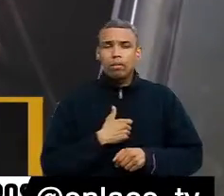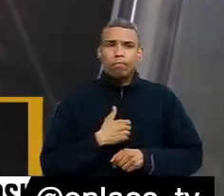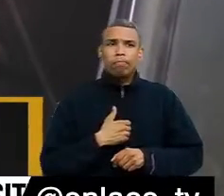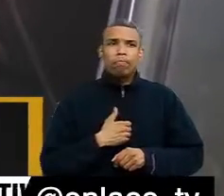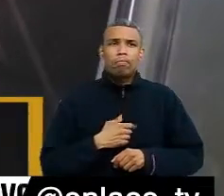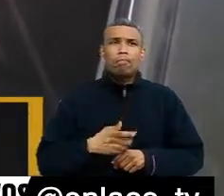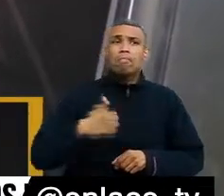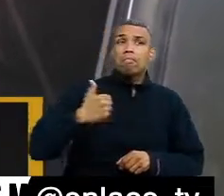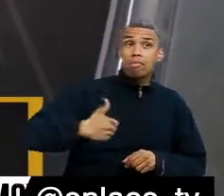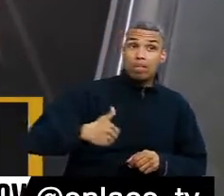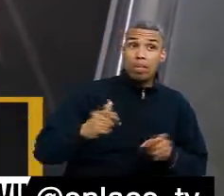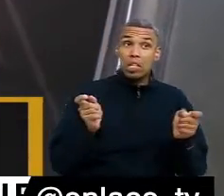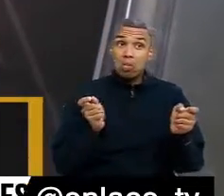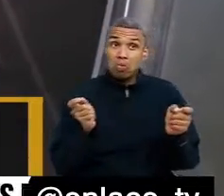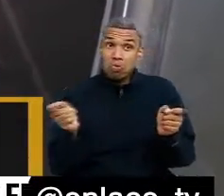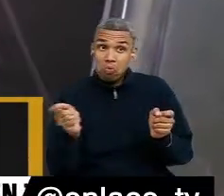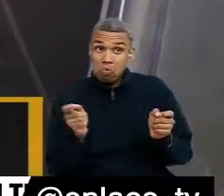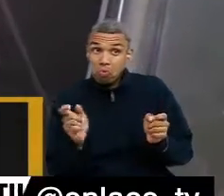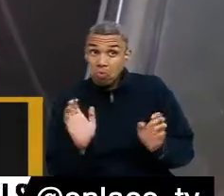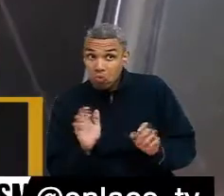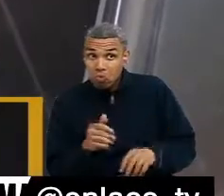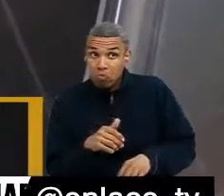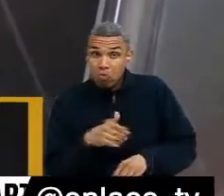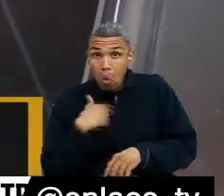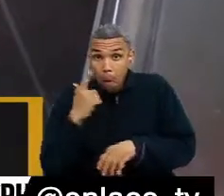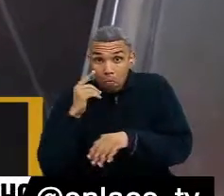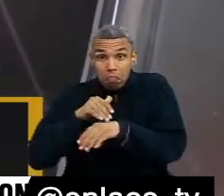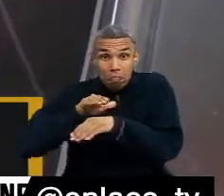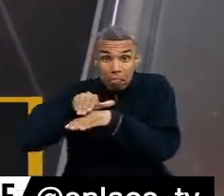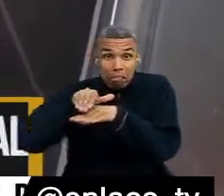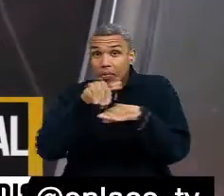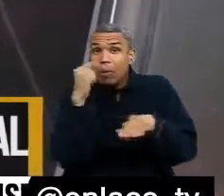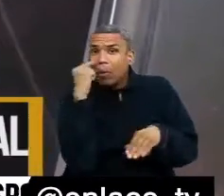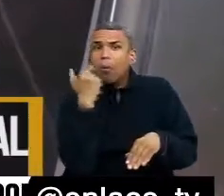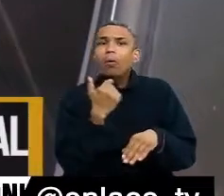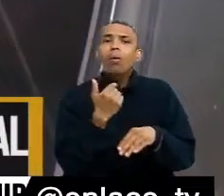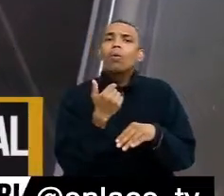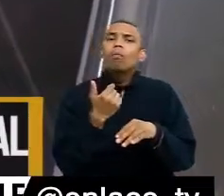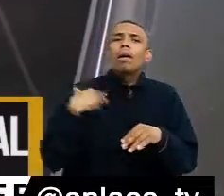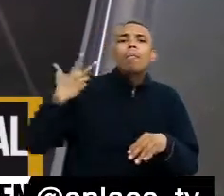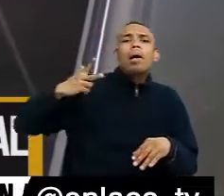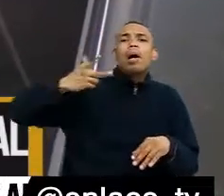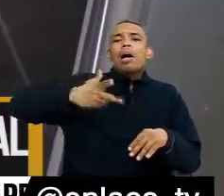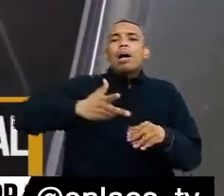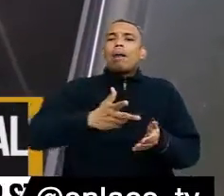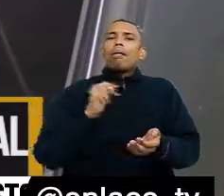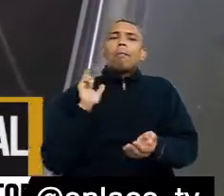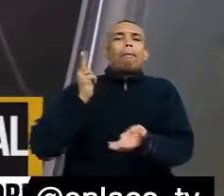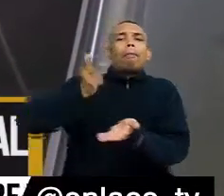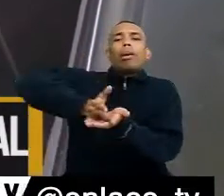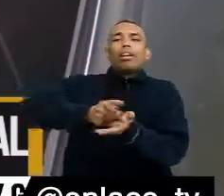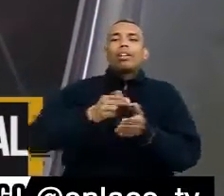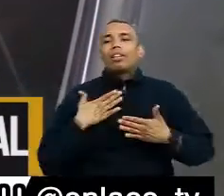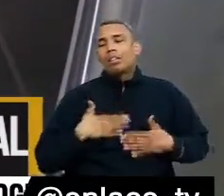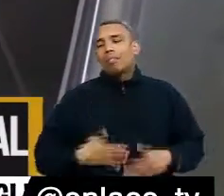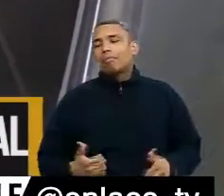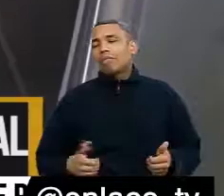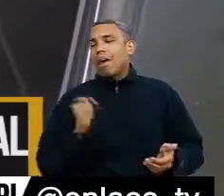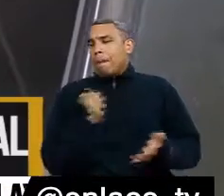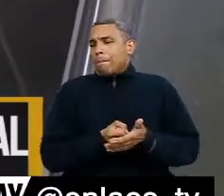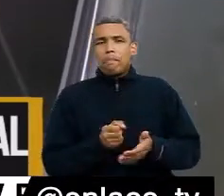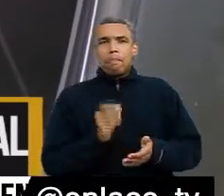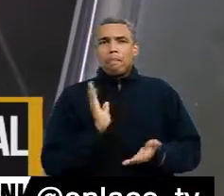haciendo una labor preventiva, ¿eh? Para que las personas puedan llegar felices a sus destinos. Y de verdad que